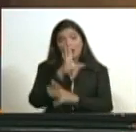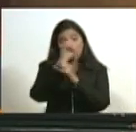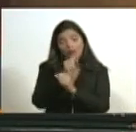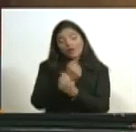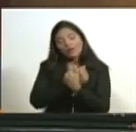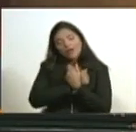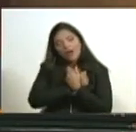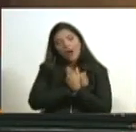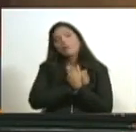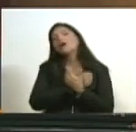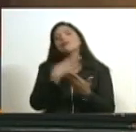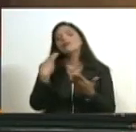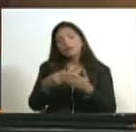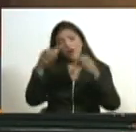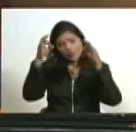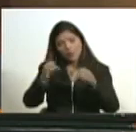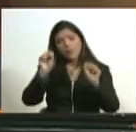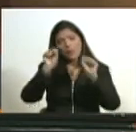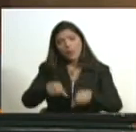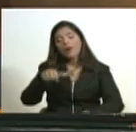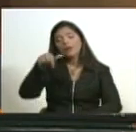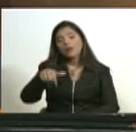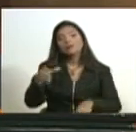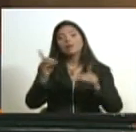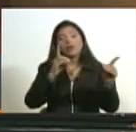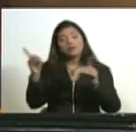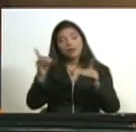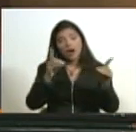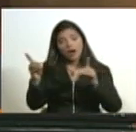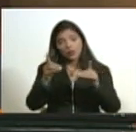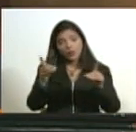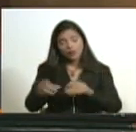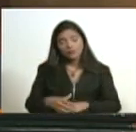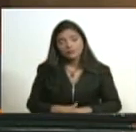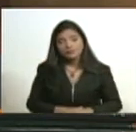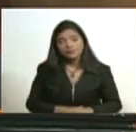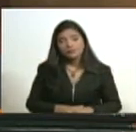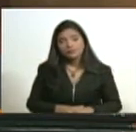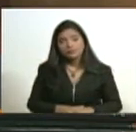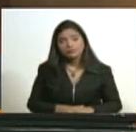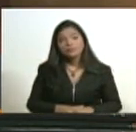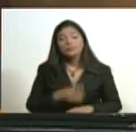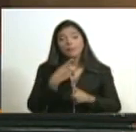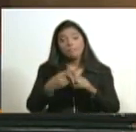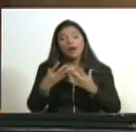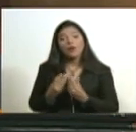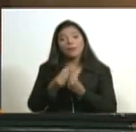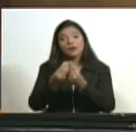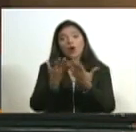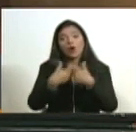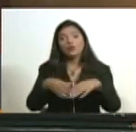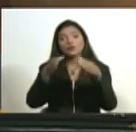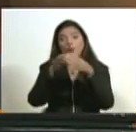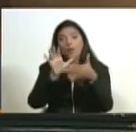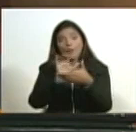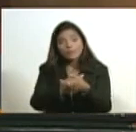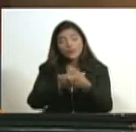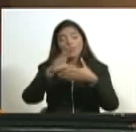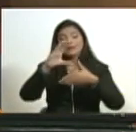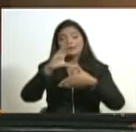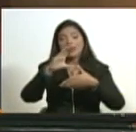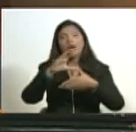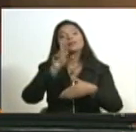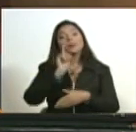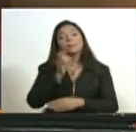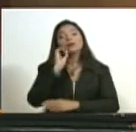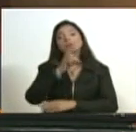ama y que va a ser posible que este diálogo, a través del acompañamiento del grupo de amigos de la CELAP y de la